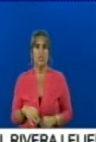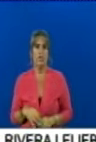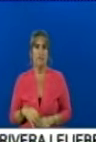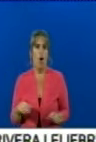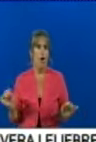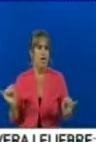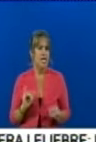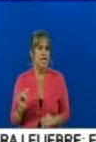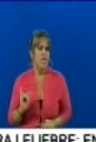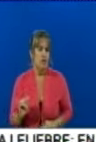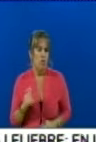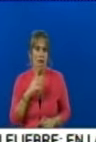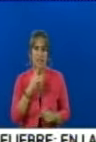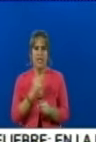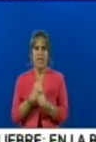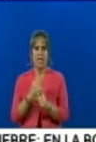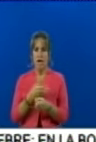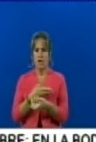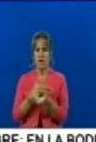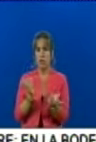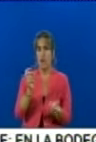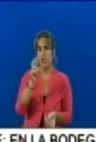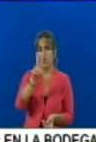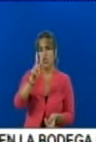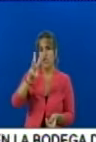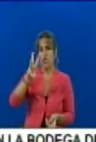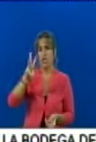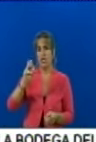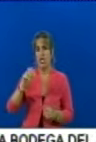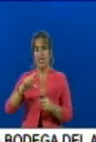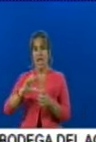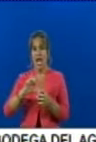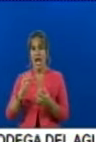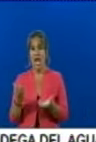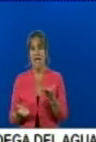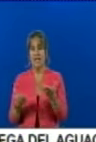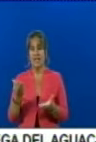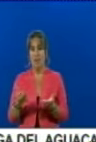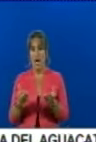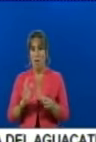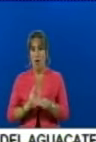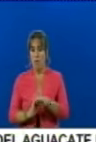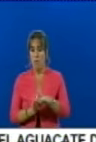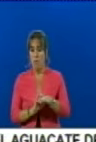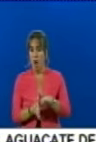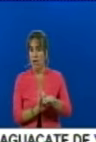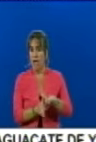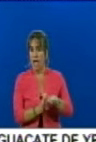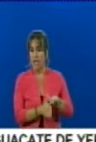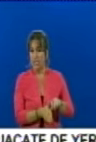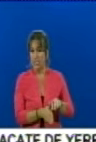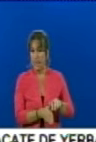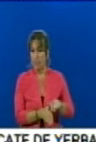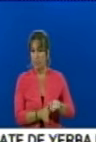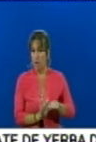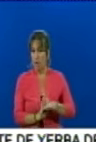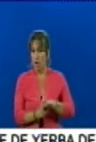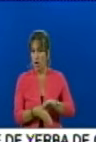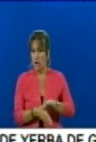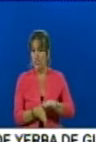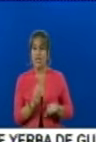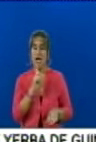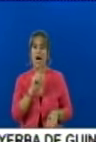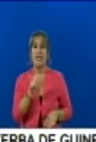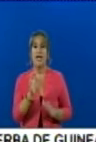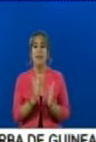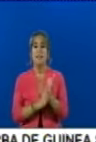igual manera, se están distribuyendo 230 gramos de carne en conserva, en este caso mortadella, que corresponden al